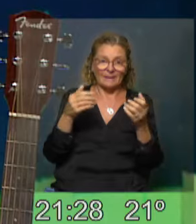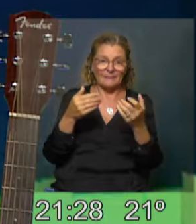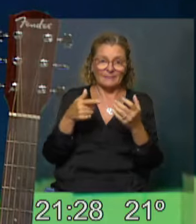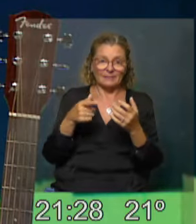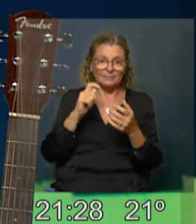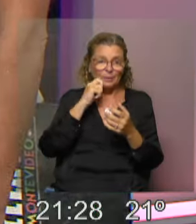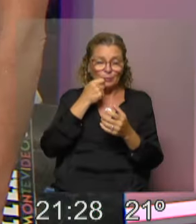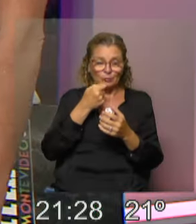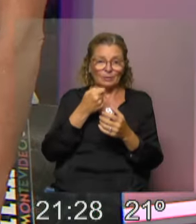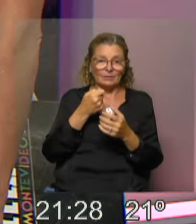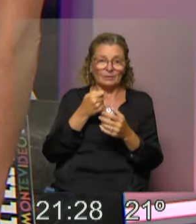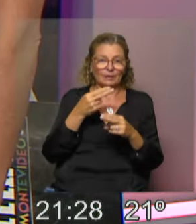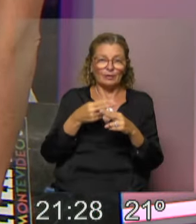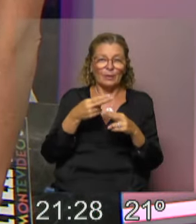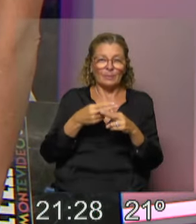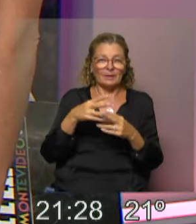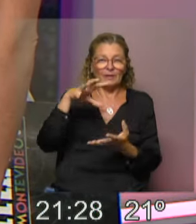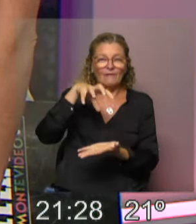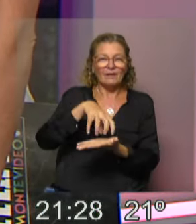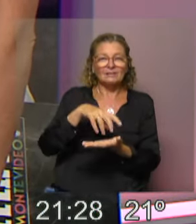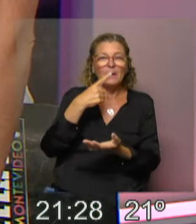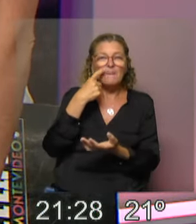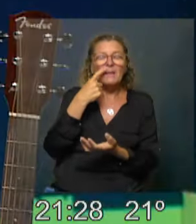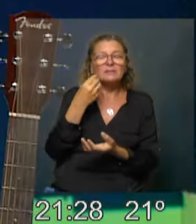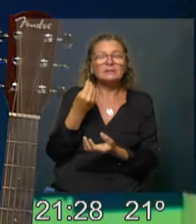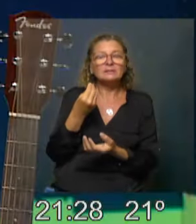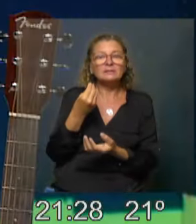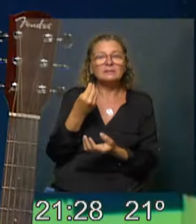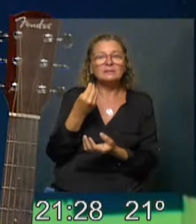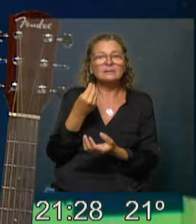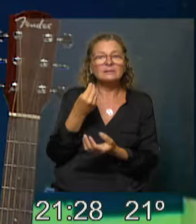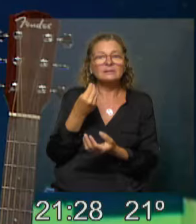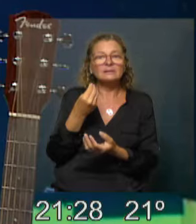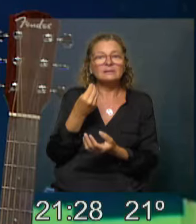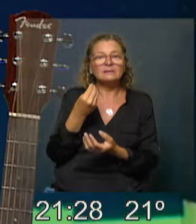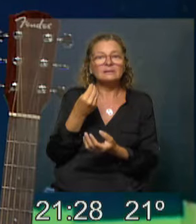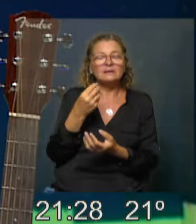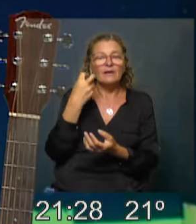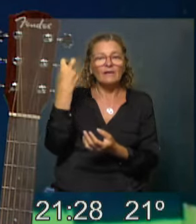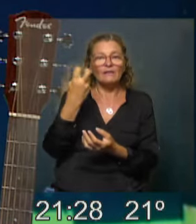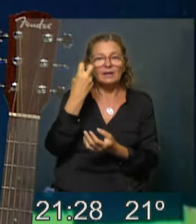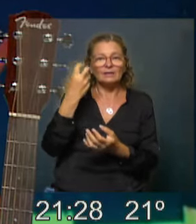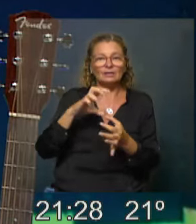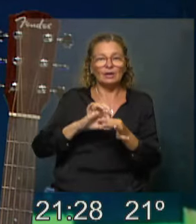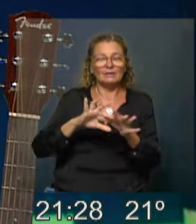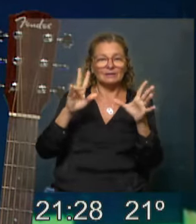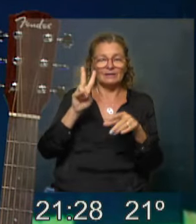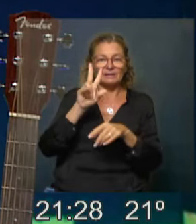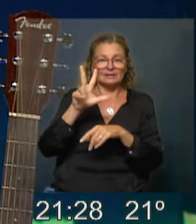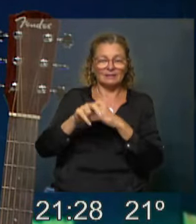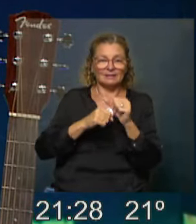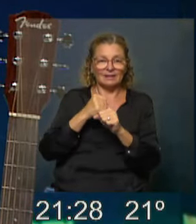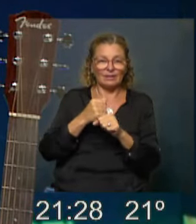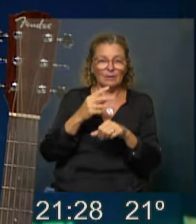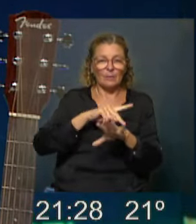y el gustito. ¿Cuál es el nombre de la banda de tu padre que lo tenía en la cabeza y se me fue? Mi padre tuvo una banda Vientos Libertad hace 23 años y ahora está con un